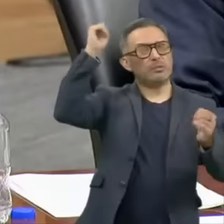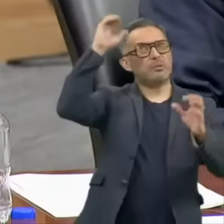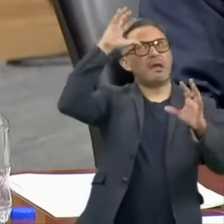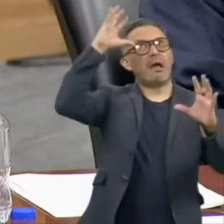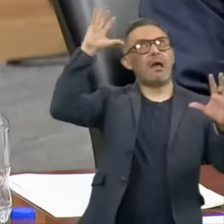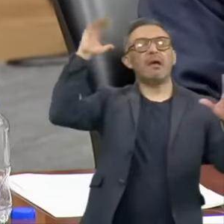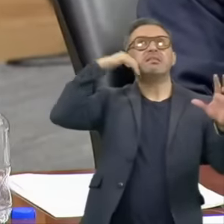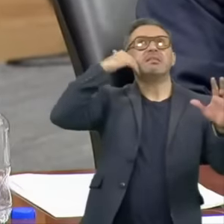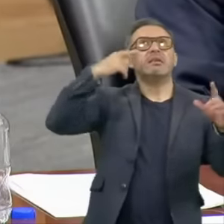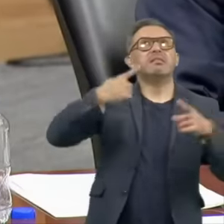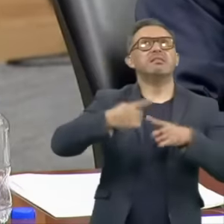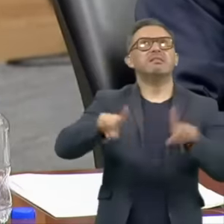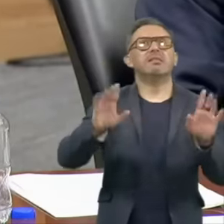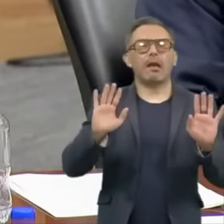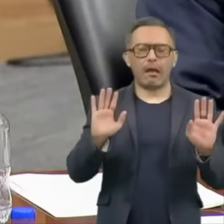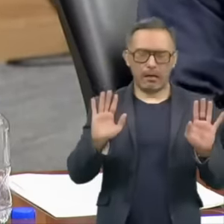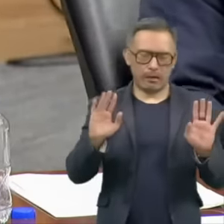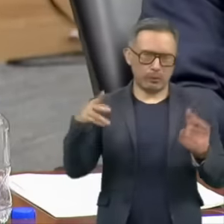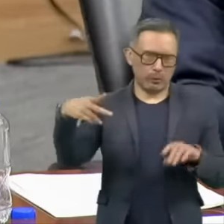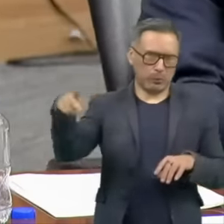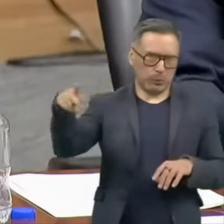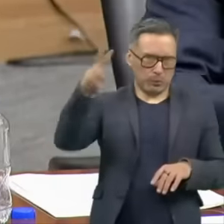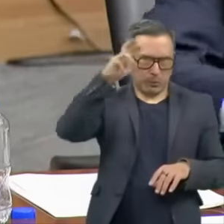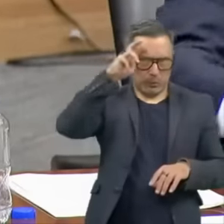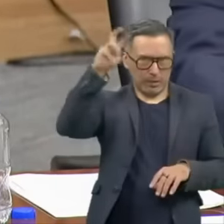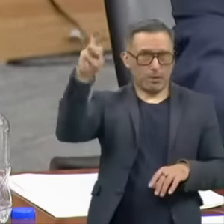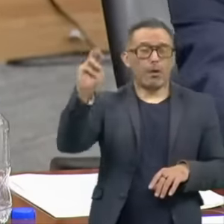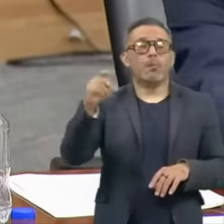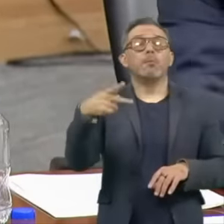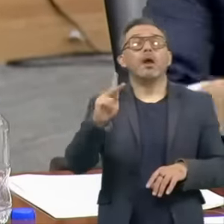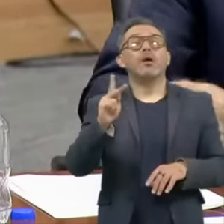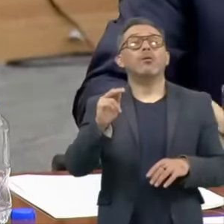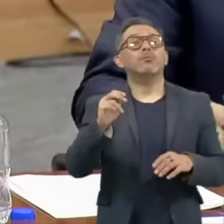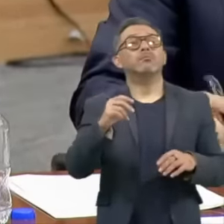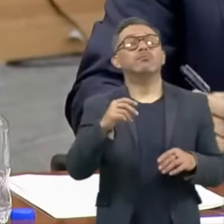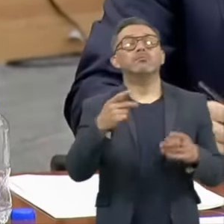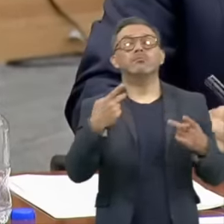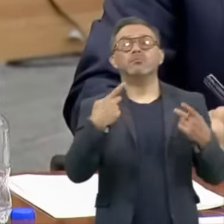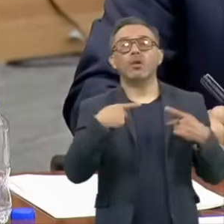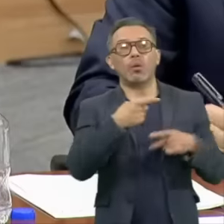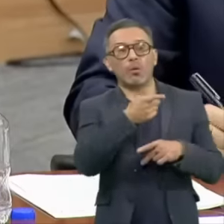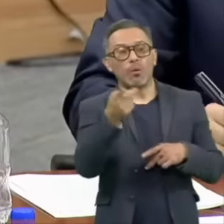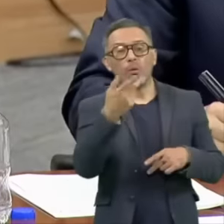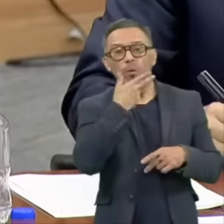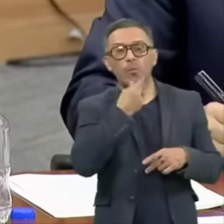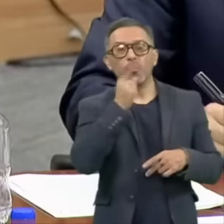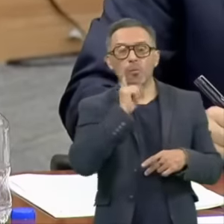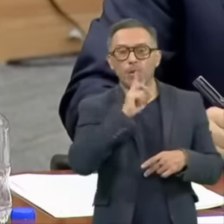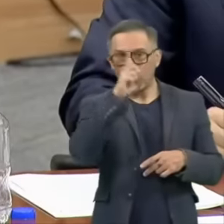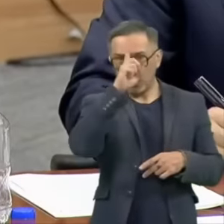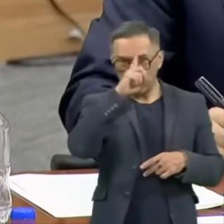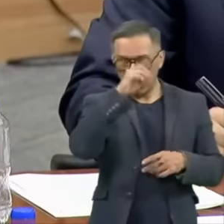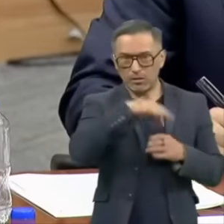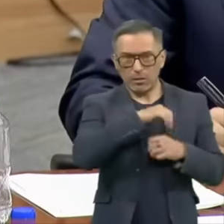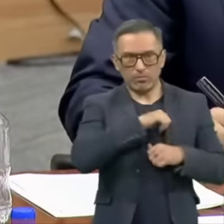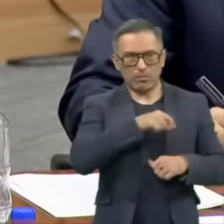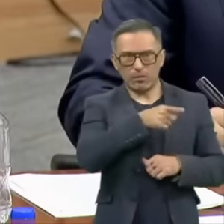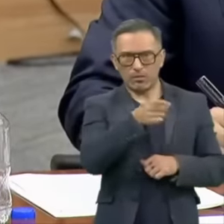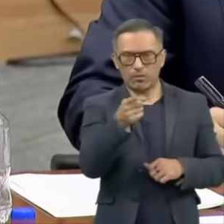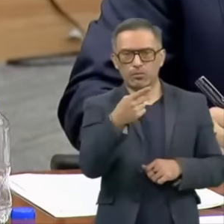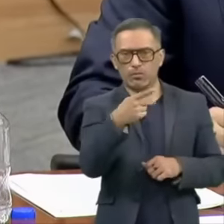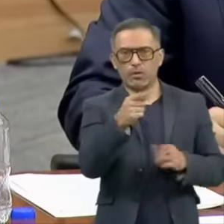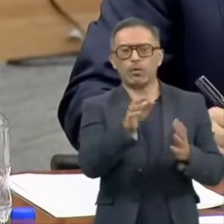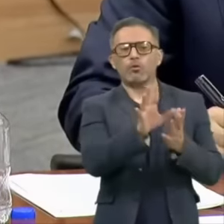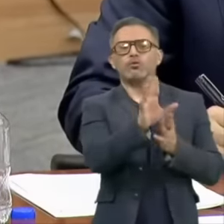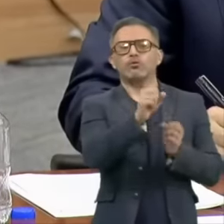que servidores públicos, consejeros, consejeras electorales, no asuman su